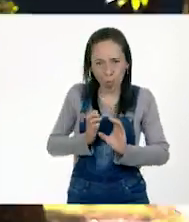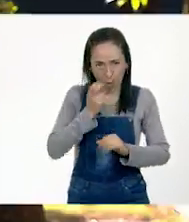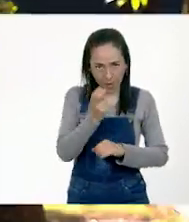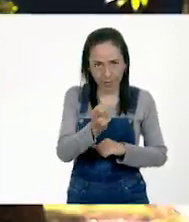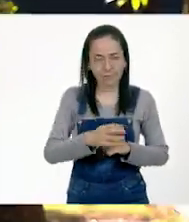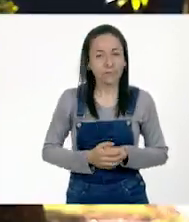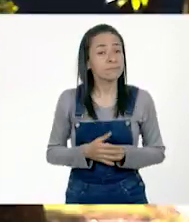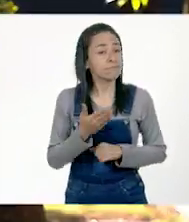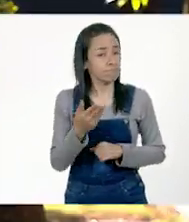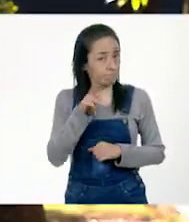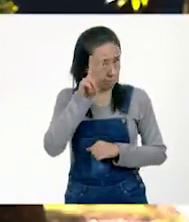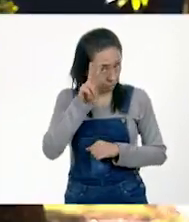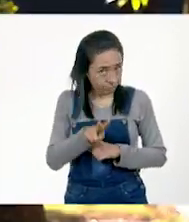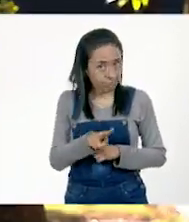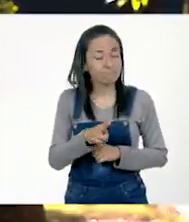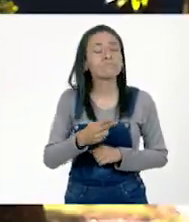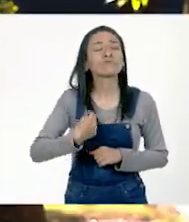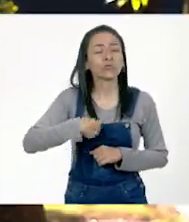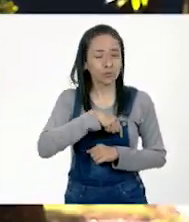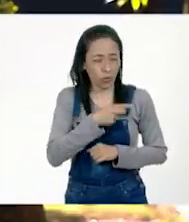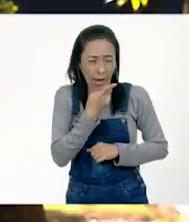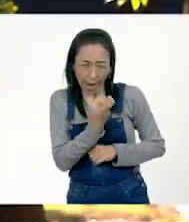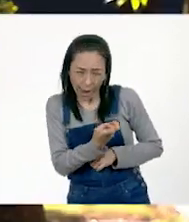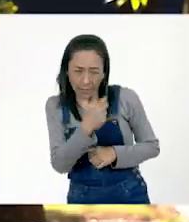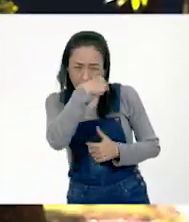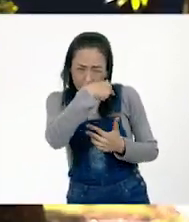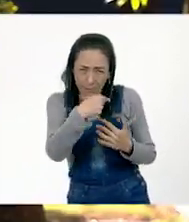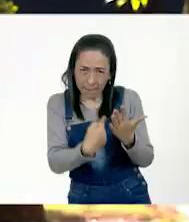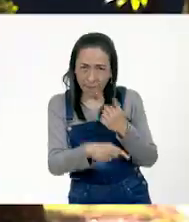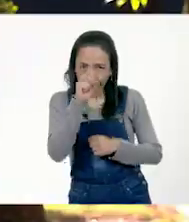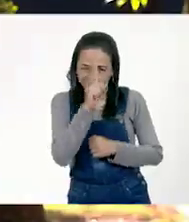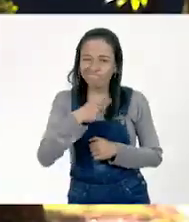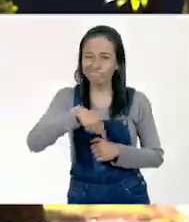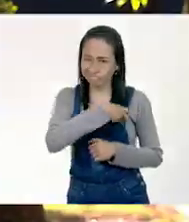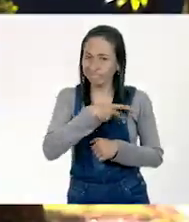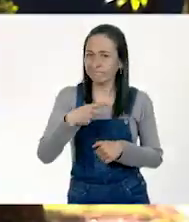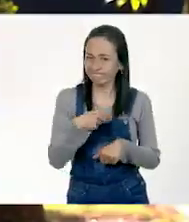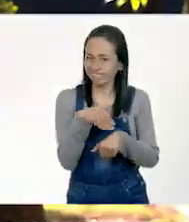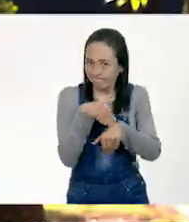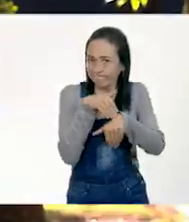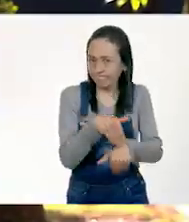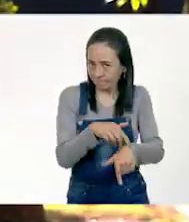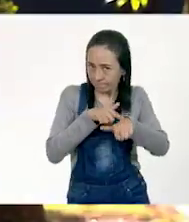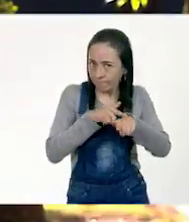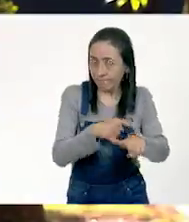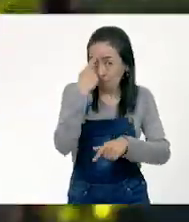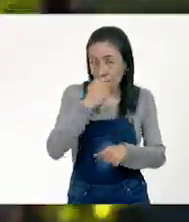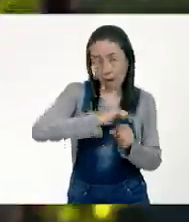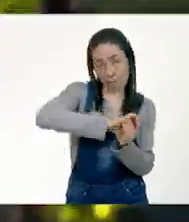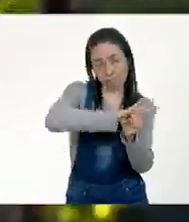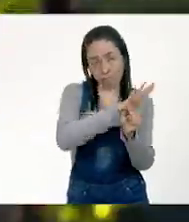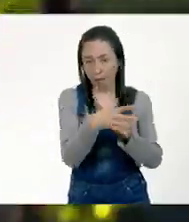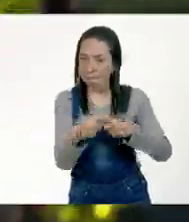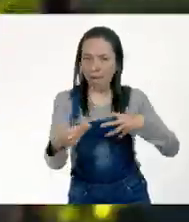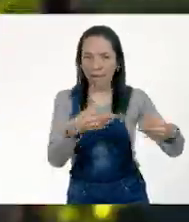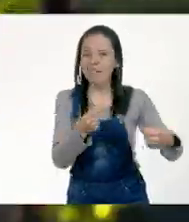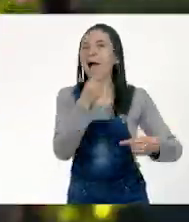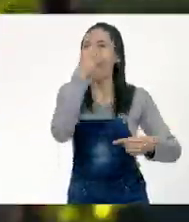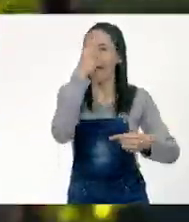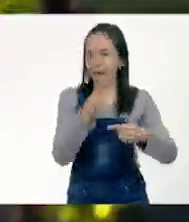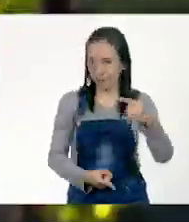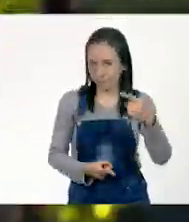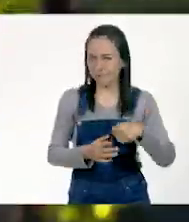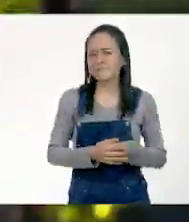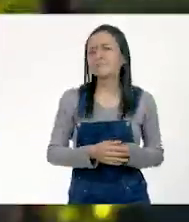Es muy importante continuar con las recomendaciones para evitar contagios de COVID. Trata de